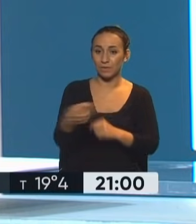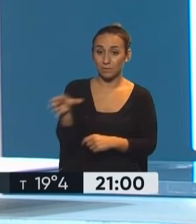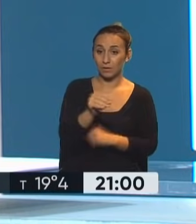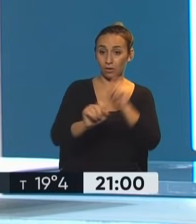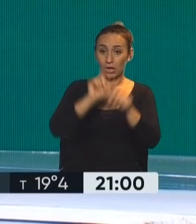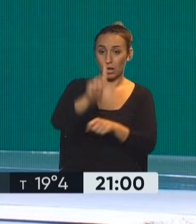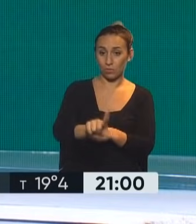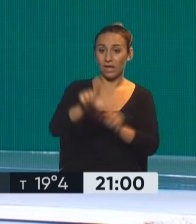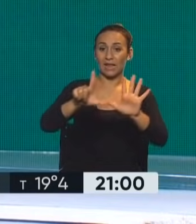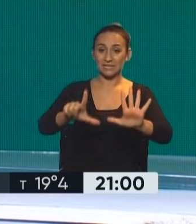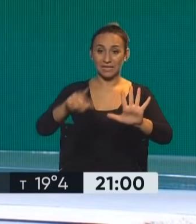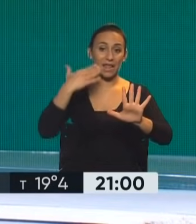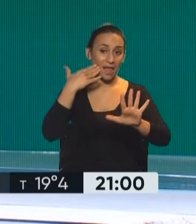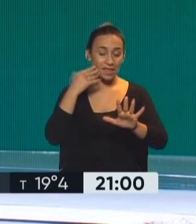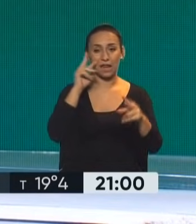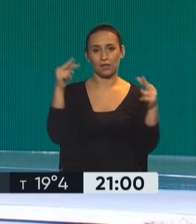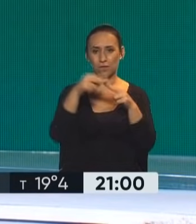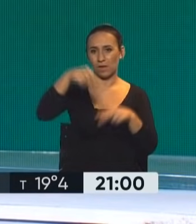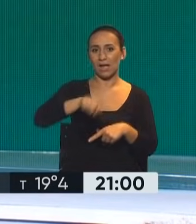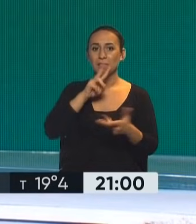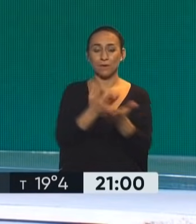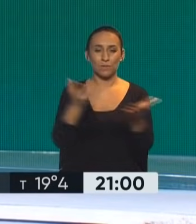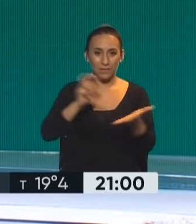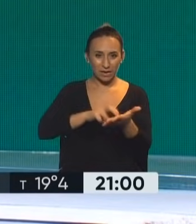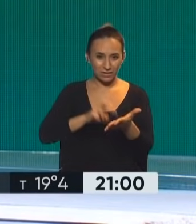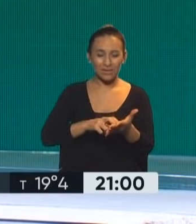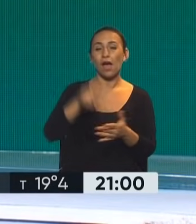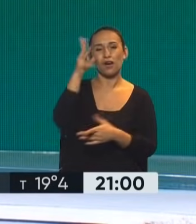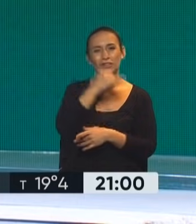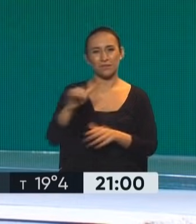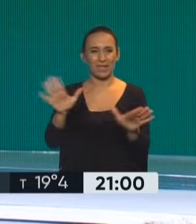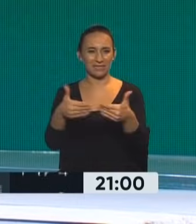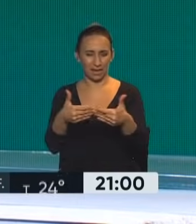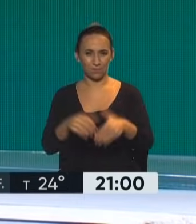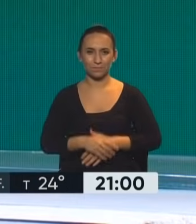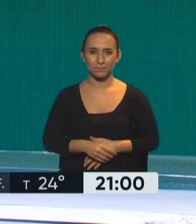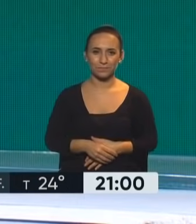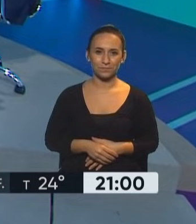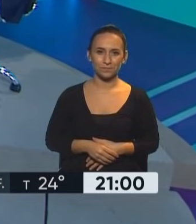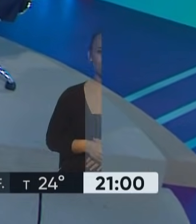Próximo lunes, 19 horas, estaremos aquí con Televisión Pública Noticias, 20:30 con cierre de edición. Buen fin de semana.